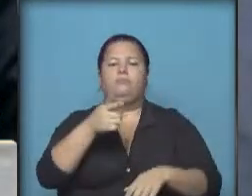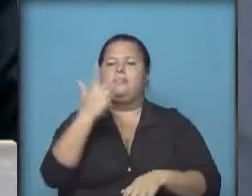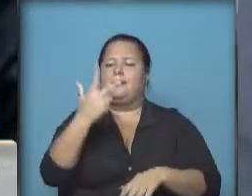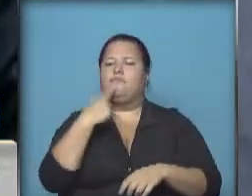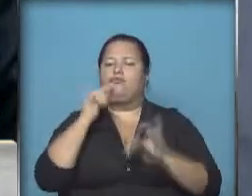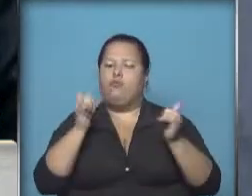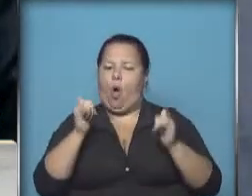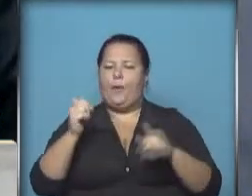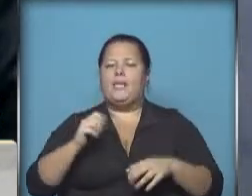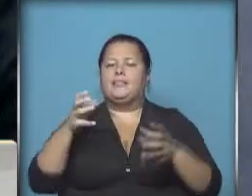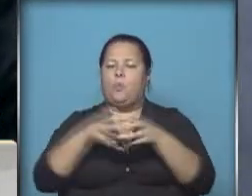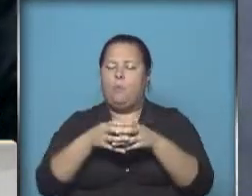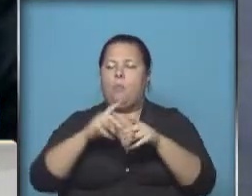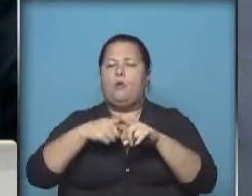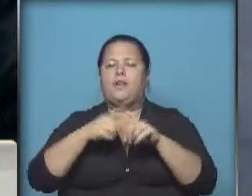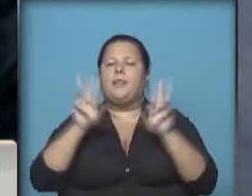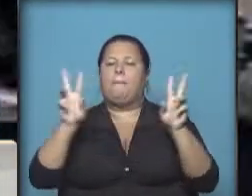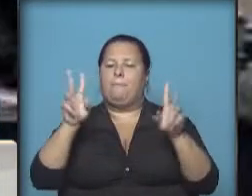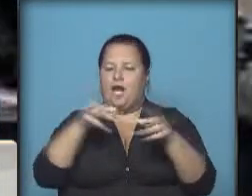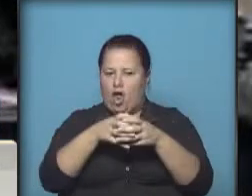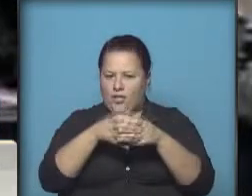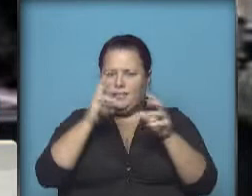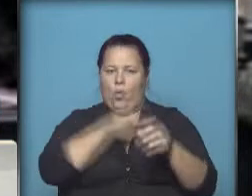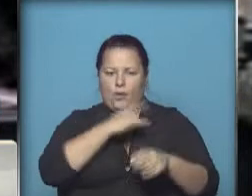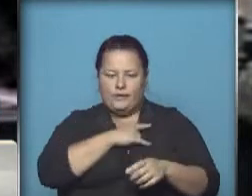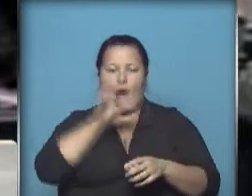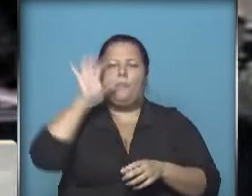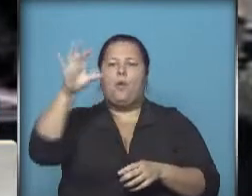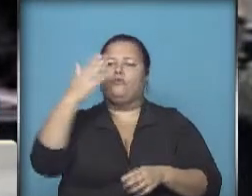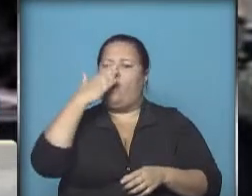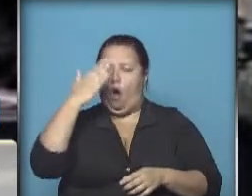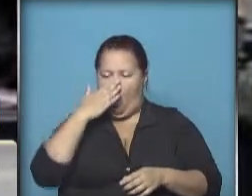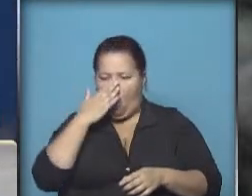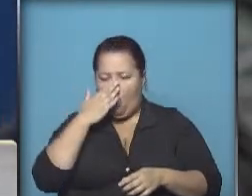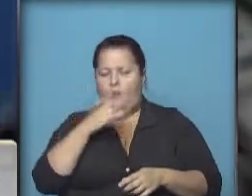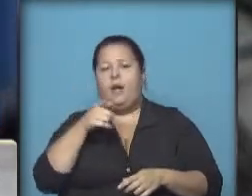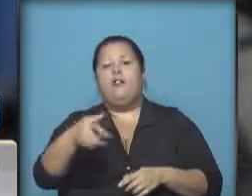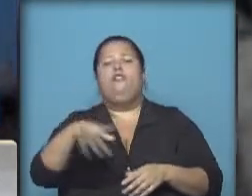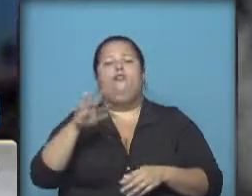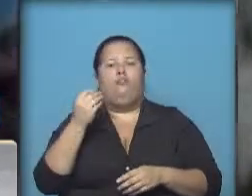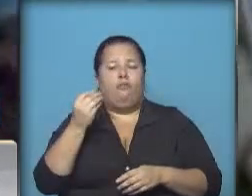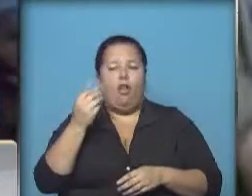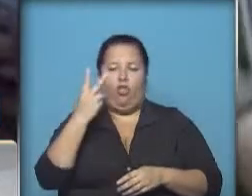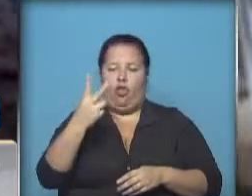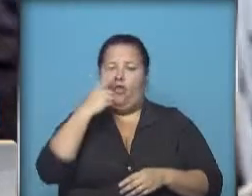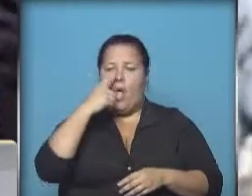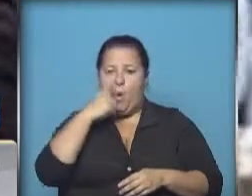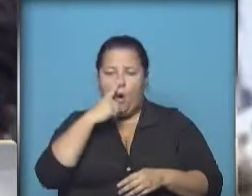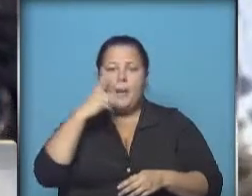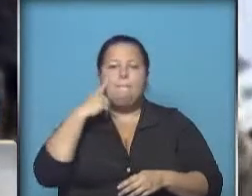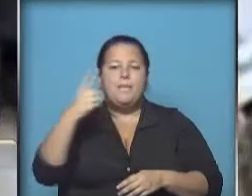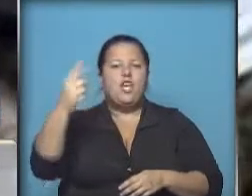3 jóvenes militantes de la Juventud Universitaria Peronista en la provincia de Córdoba, hecho ocurrido el 2